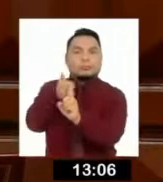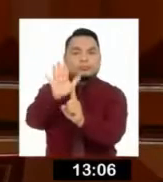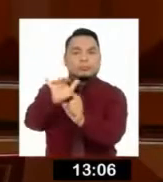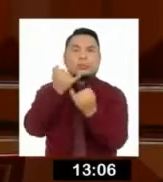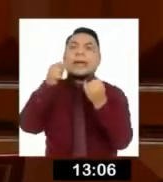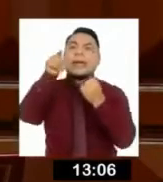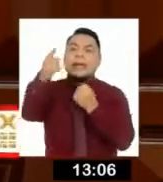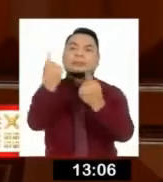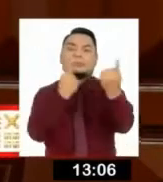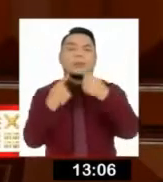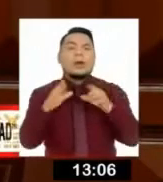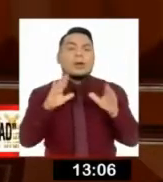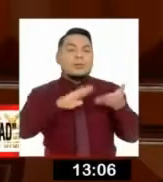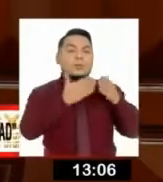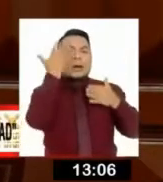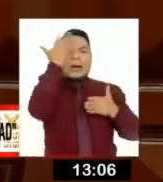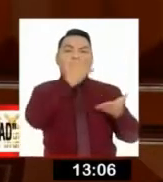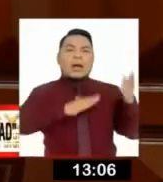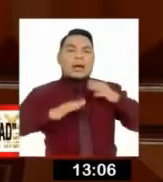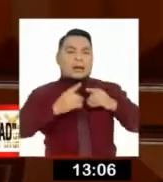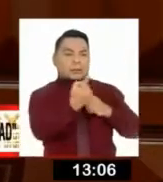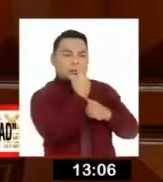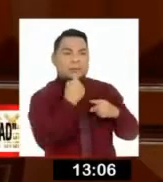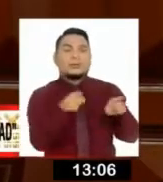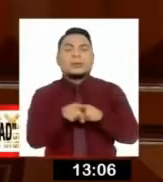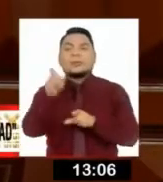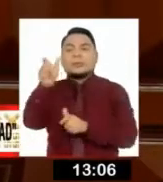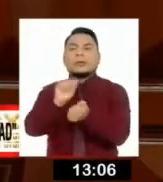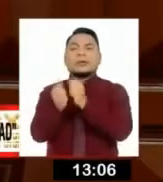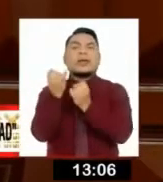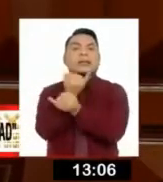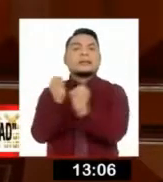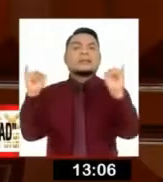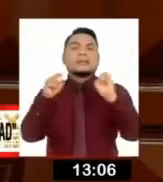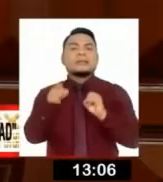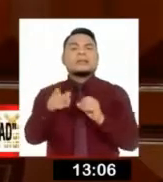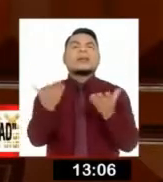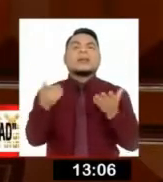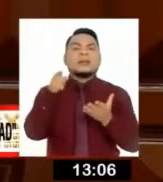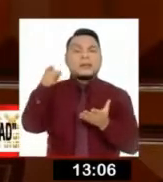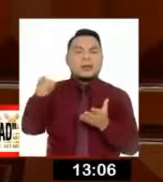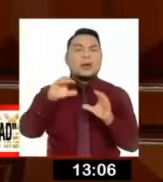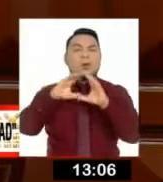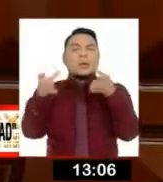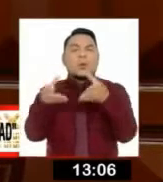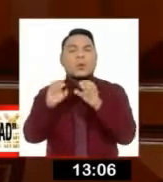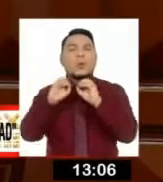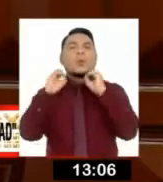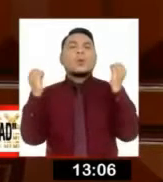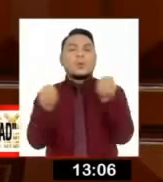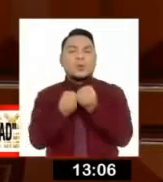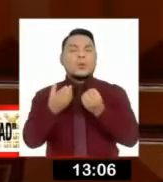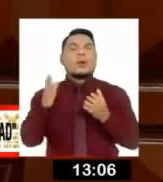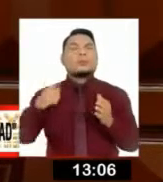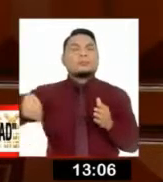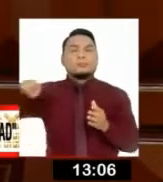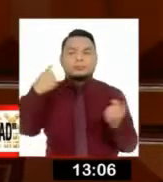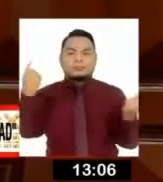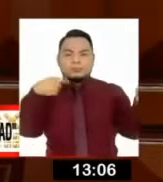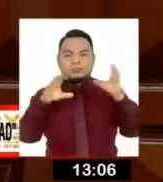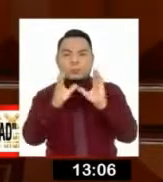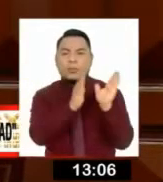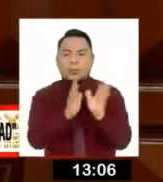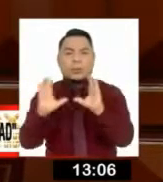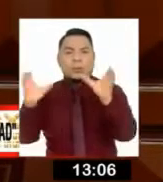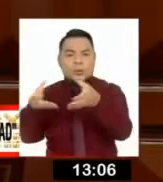del pueblo afroperuano, de candidaturas independientes provenientes de los gremios de organizaciones populares y de